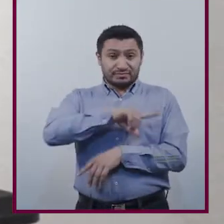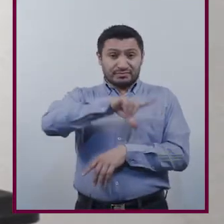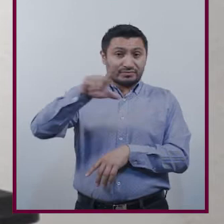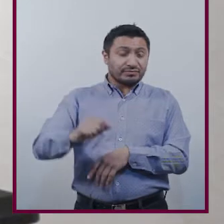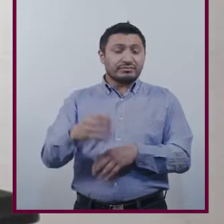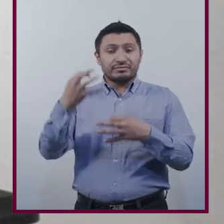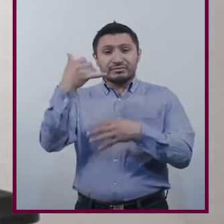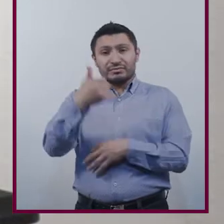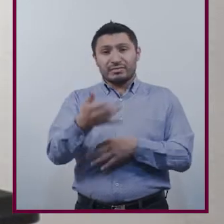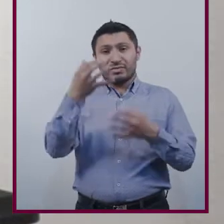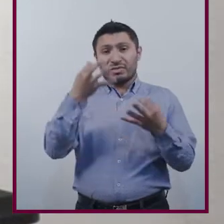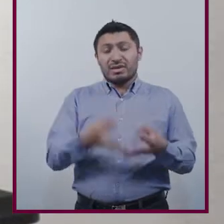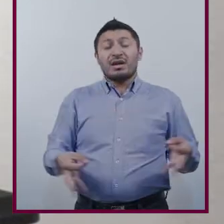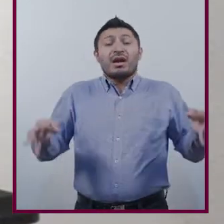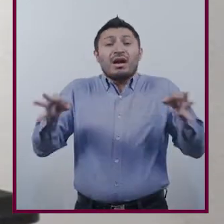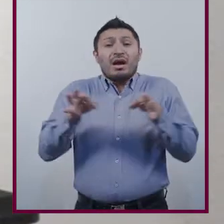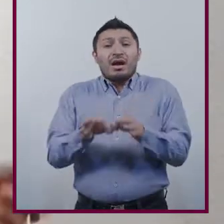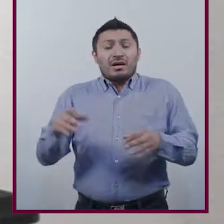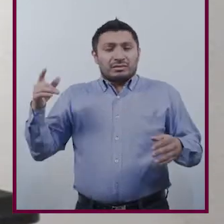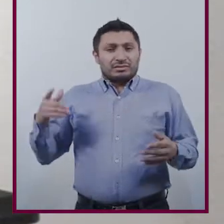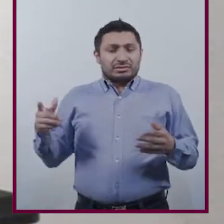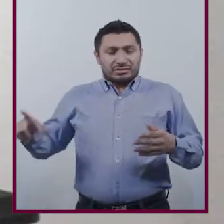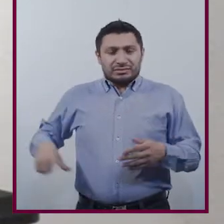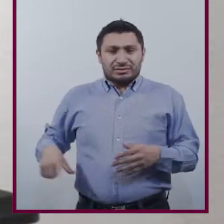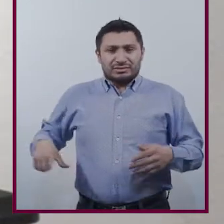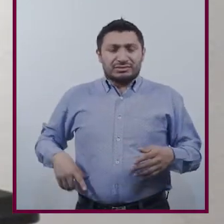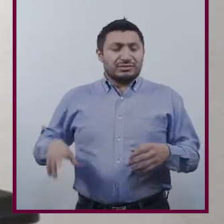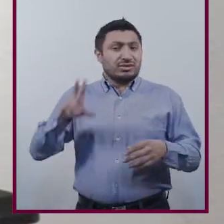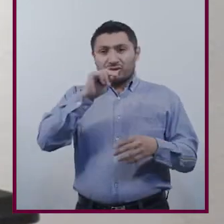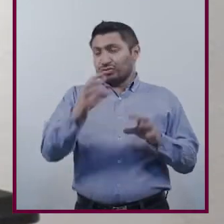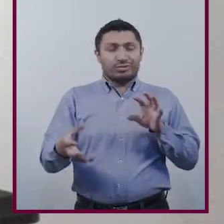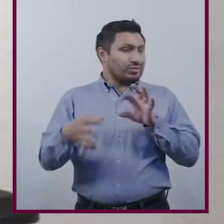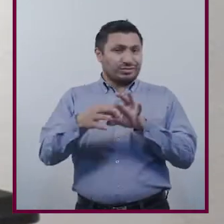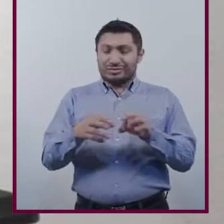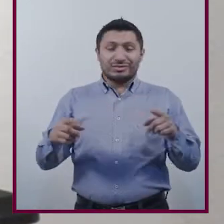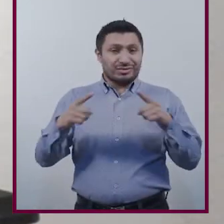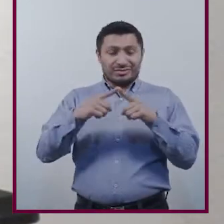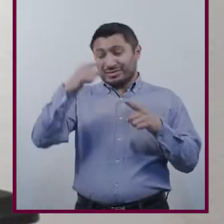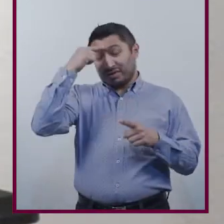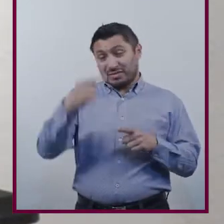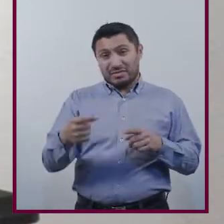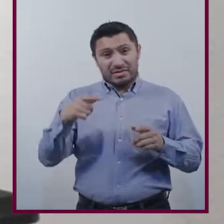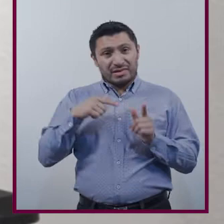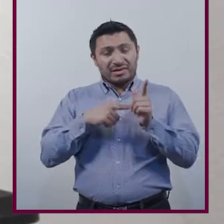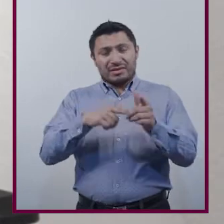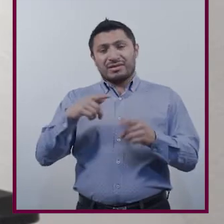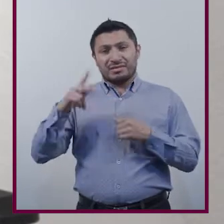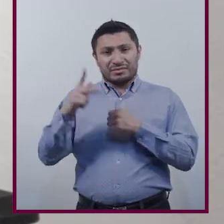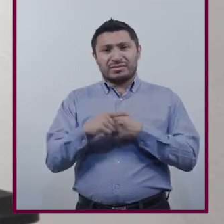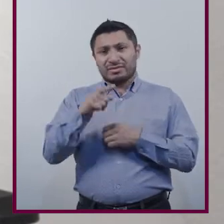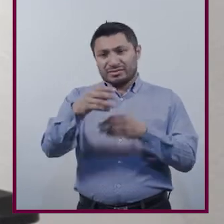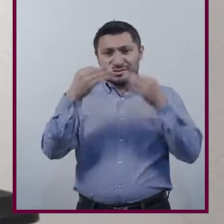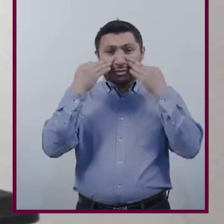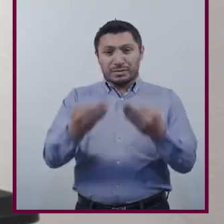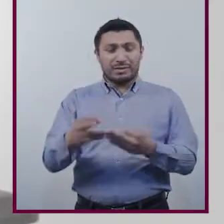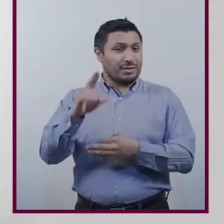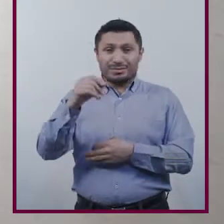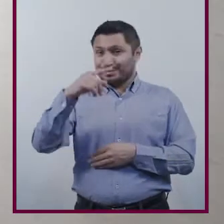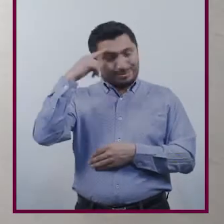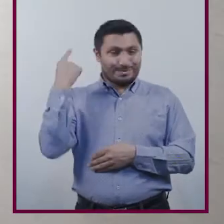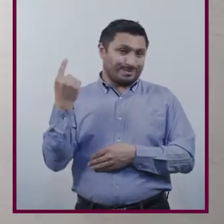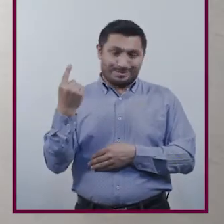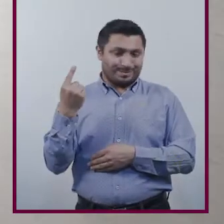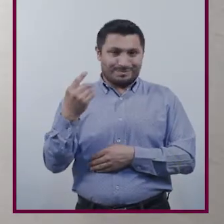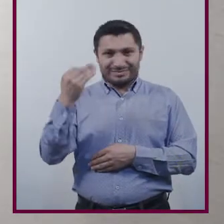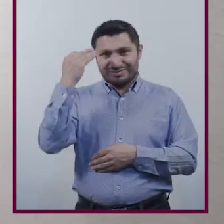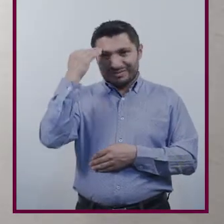la trascendencia de la laicidad a nuestro Estado para la conducción del país, que como verás, no ha sido tarea fácil. Con